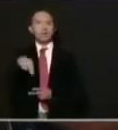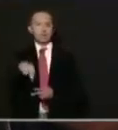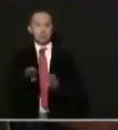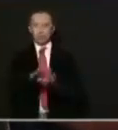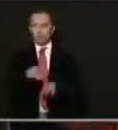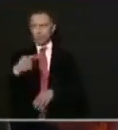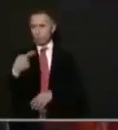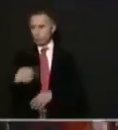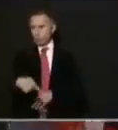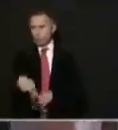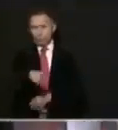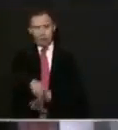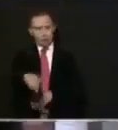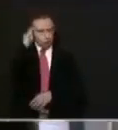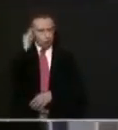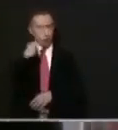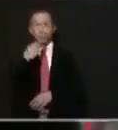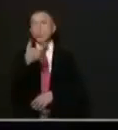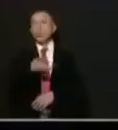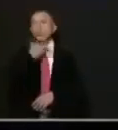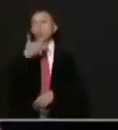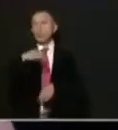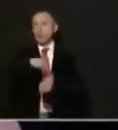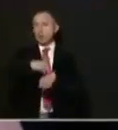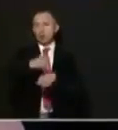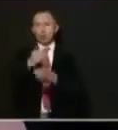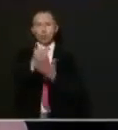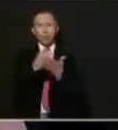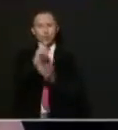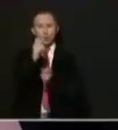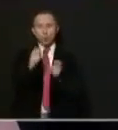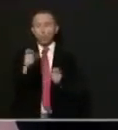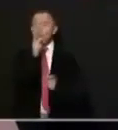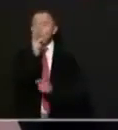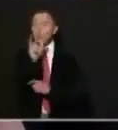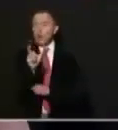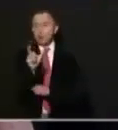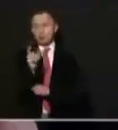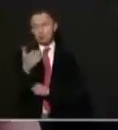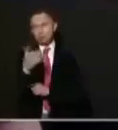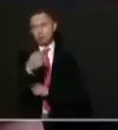tradicionales. Bueno, se llaman ellos médicos tradicionales, que es un término muy importante.